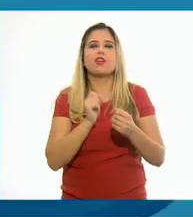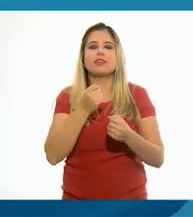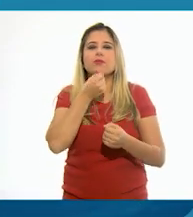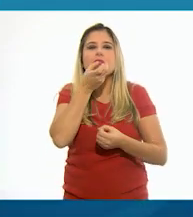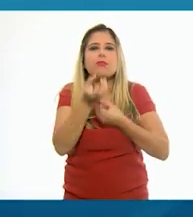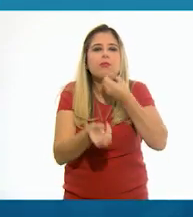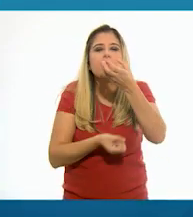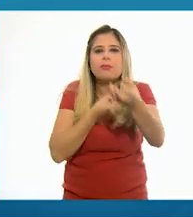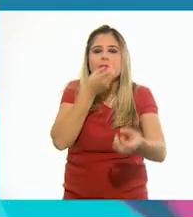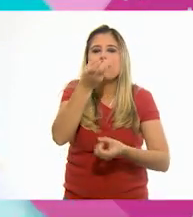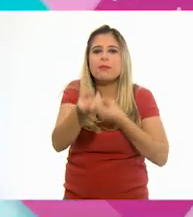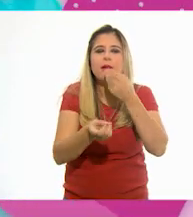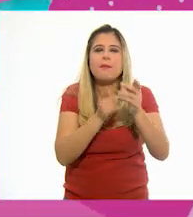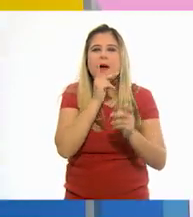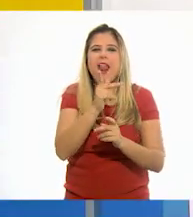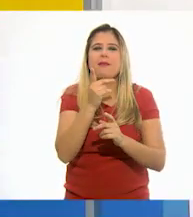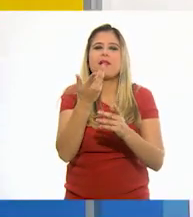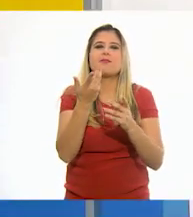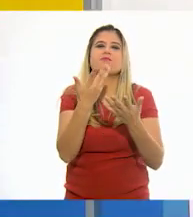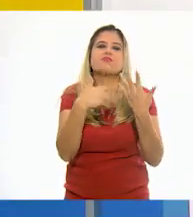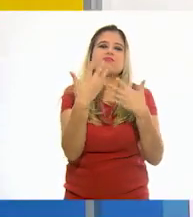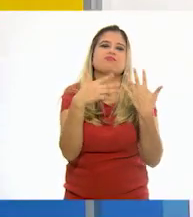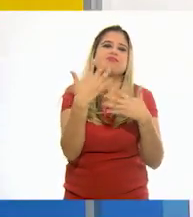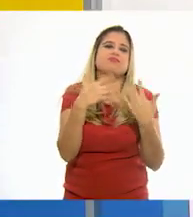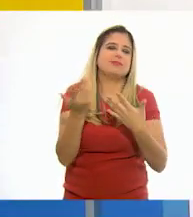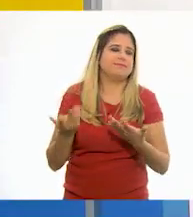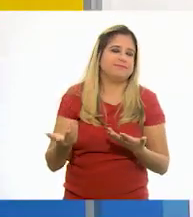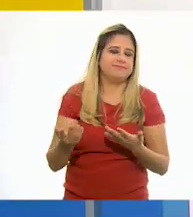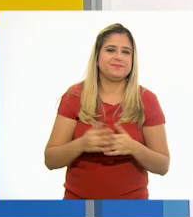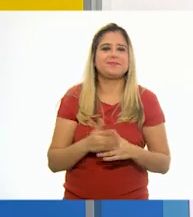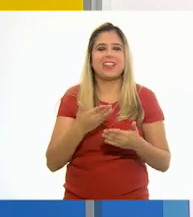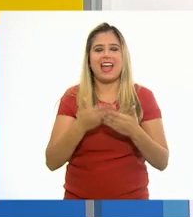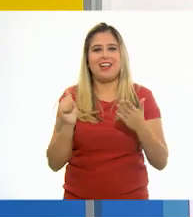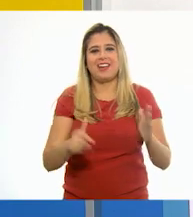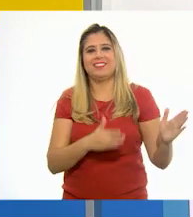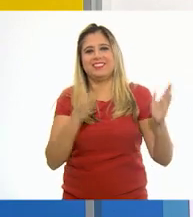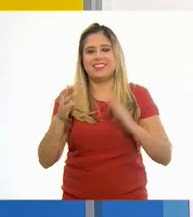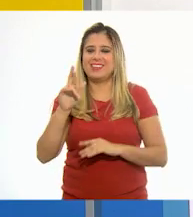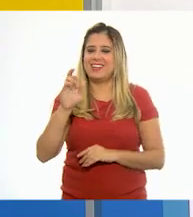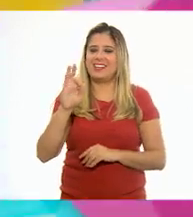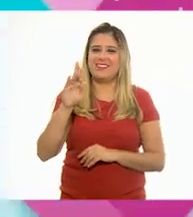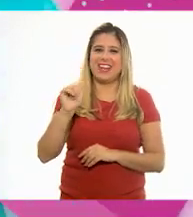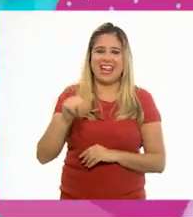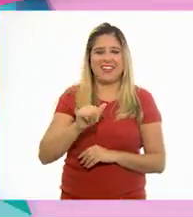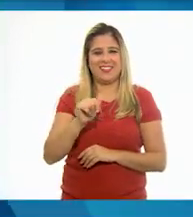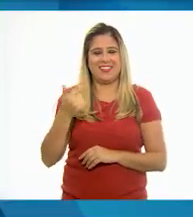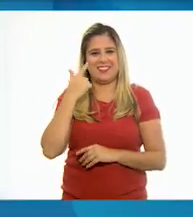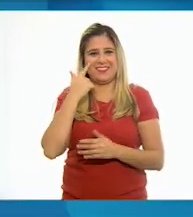salen de la boca de alguna persona. Y ahora vamos a ver el siguiente refrán.